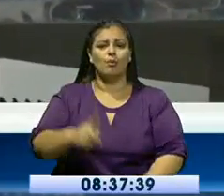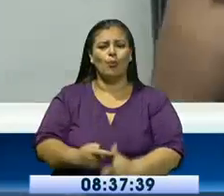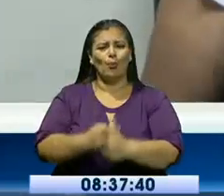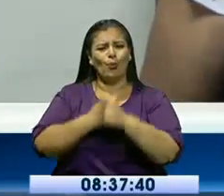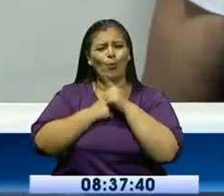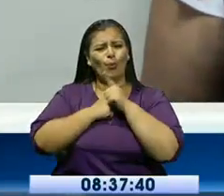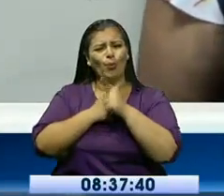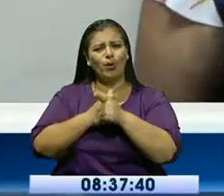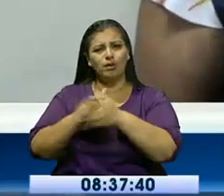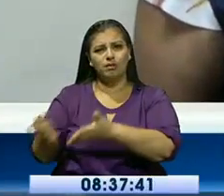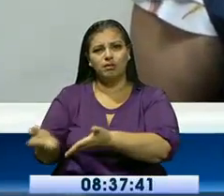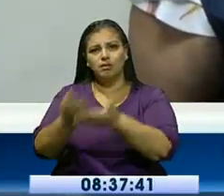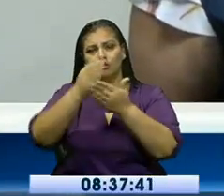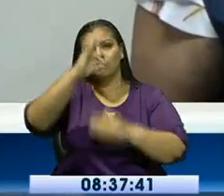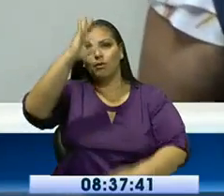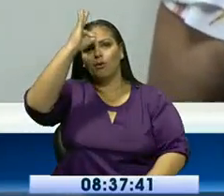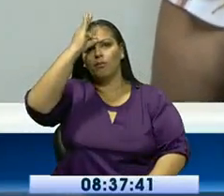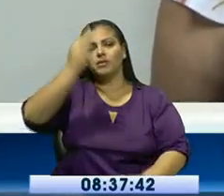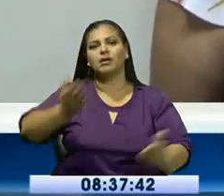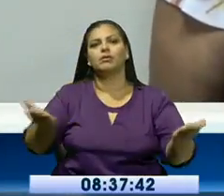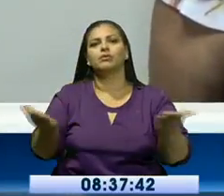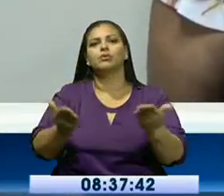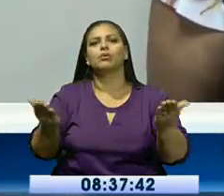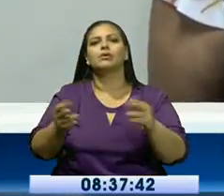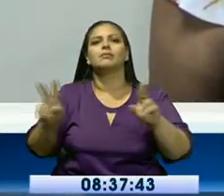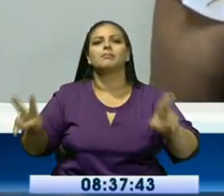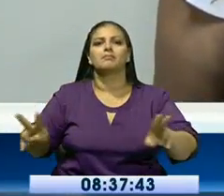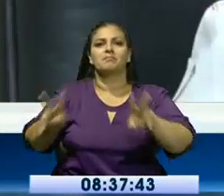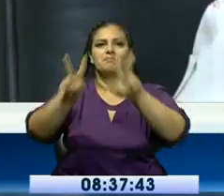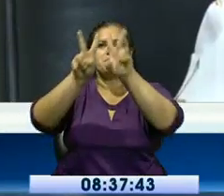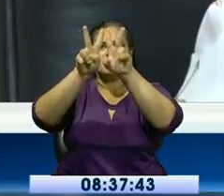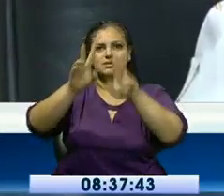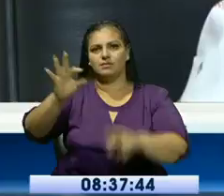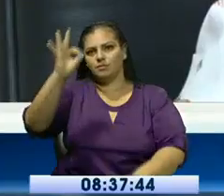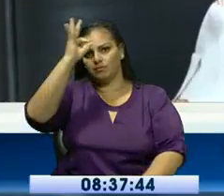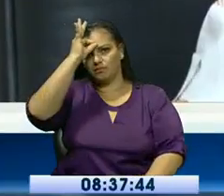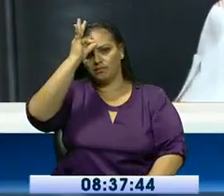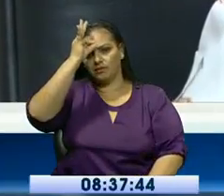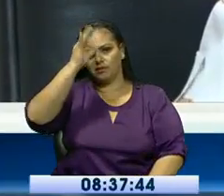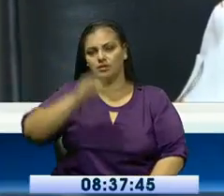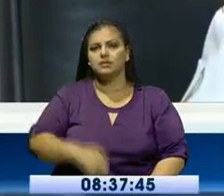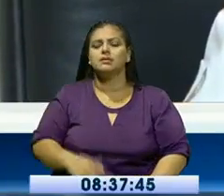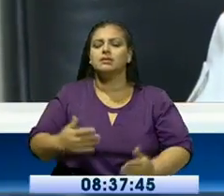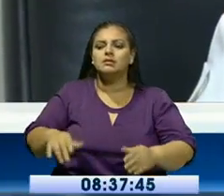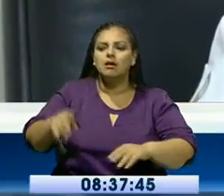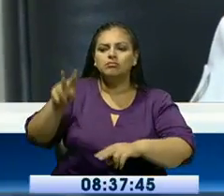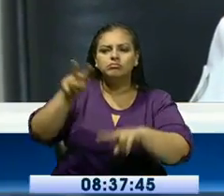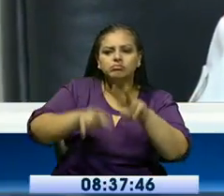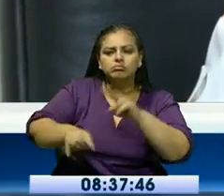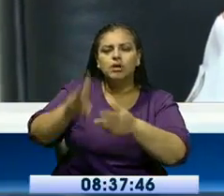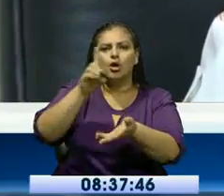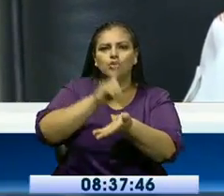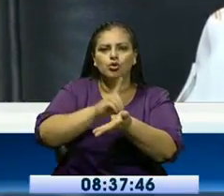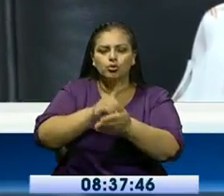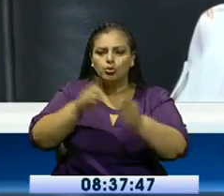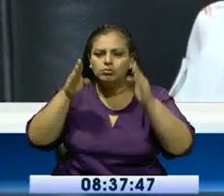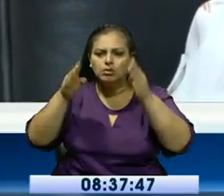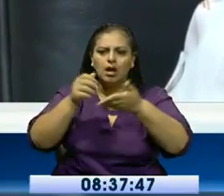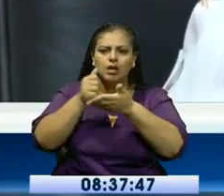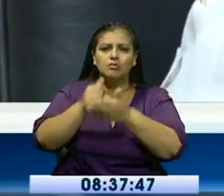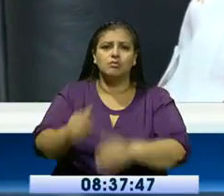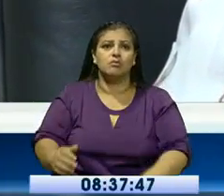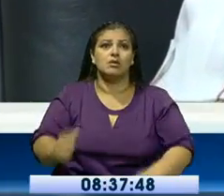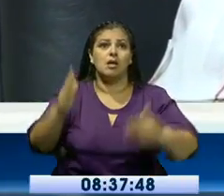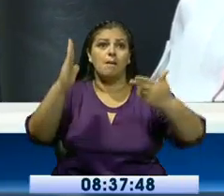Vinces. Se encuentra estable, pero con riesgo de perder un dedo. Igual hay que tener mucha precaución con la mano porque puede perder el